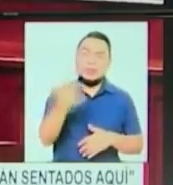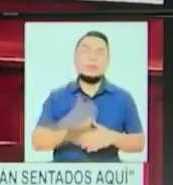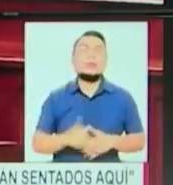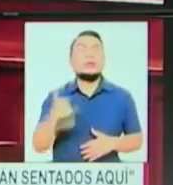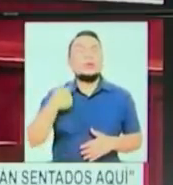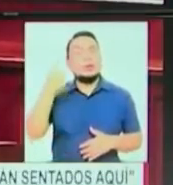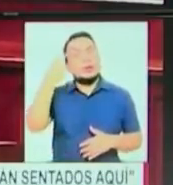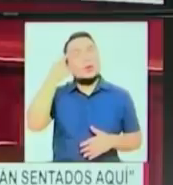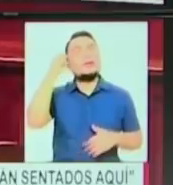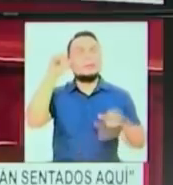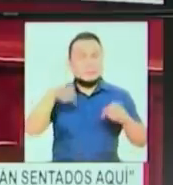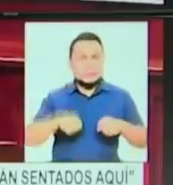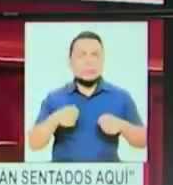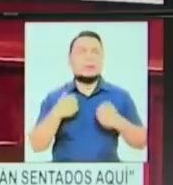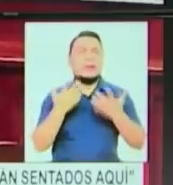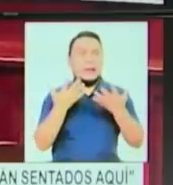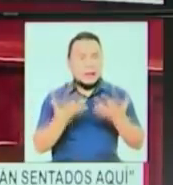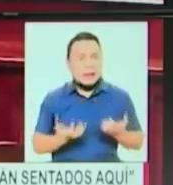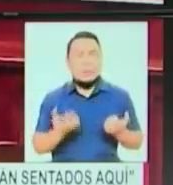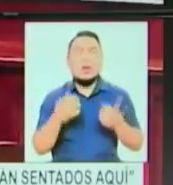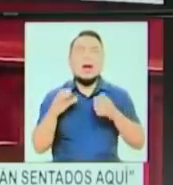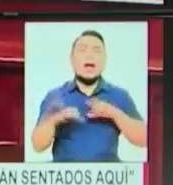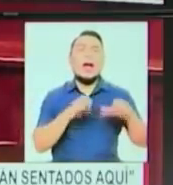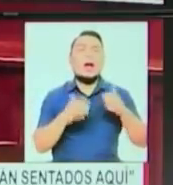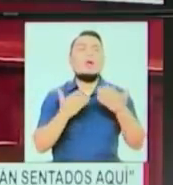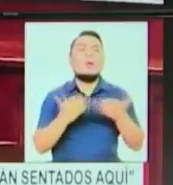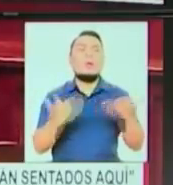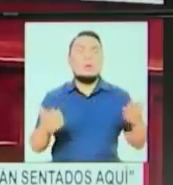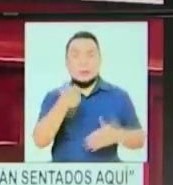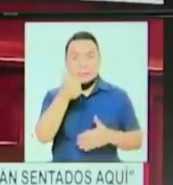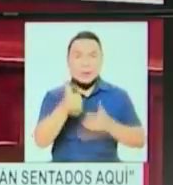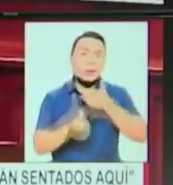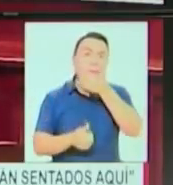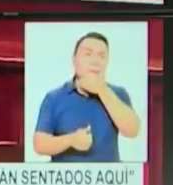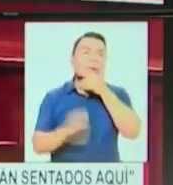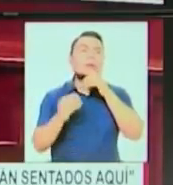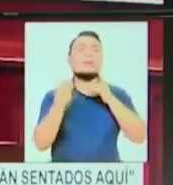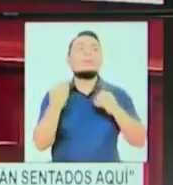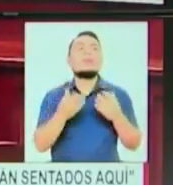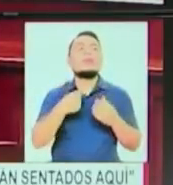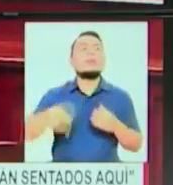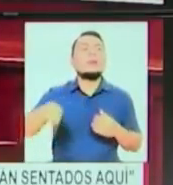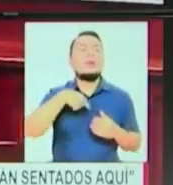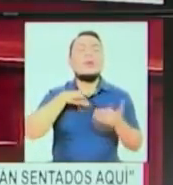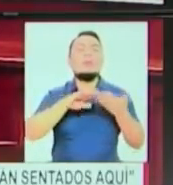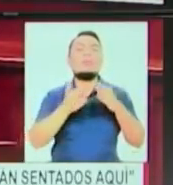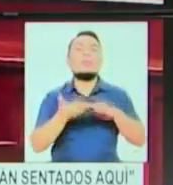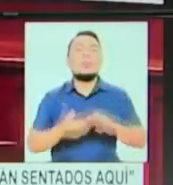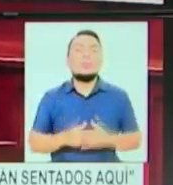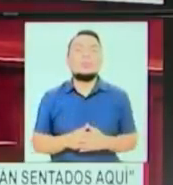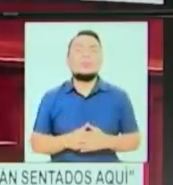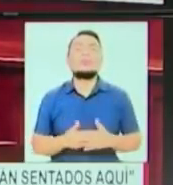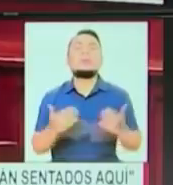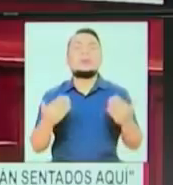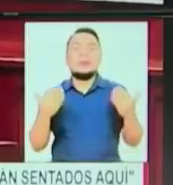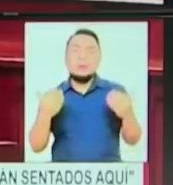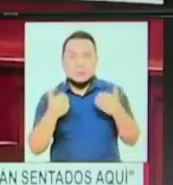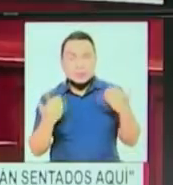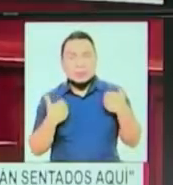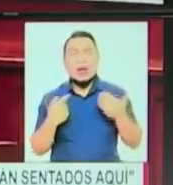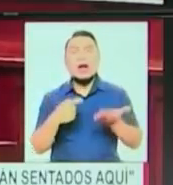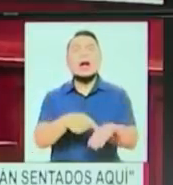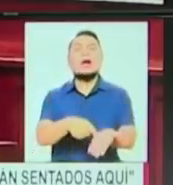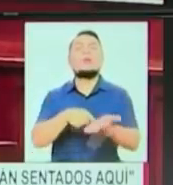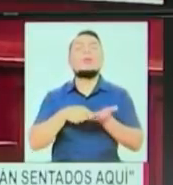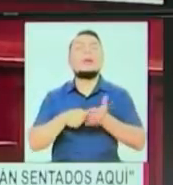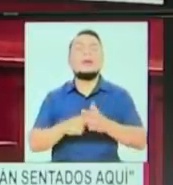pues. No les importa, no lo plantean, simplemente hablan, como él mismo dice. Ustedes ya habrán escuchado esto, sí, pues todo el mundo habla de la masificación del